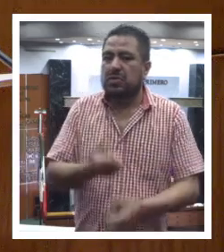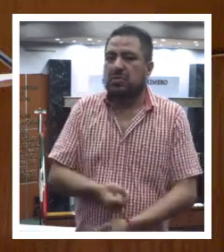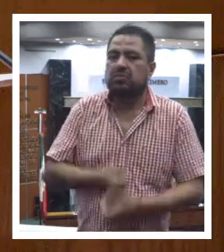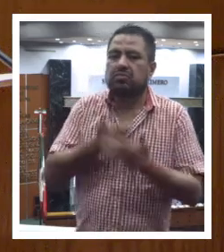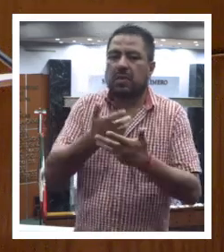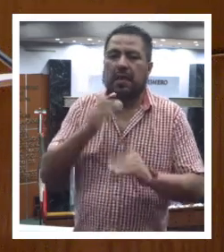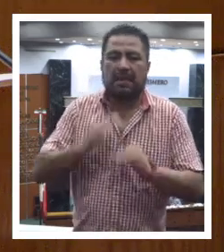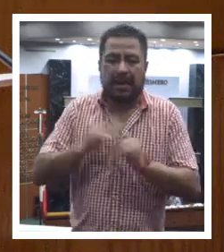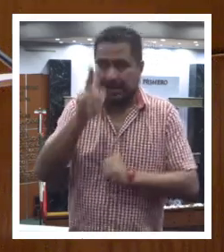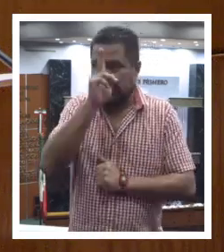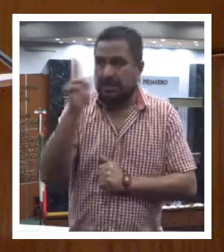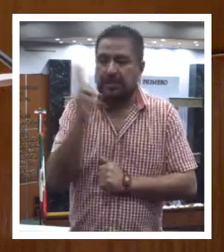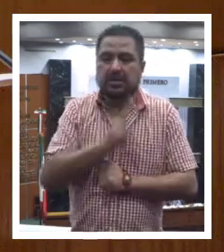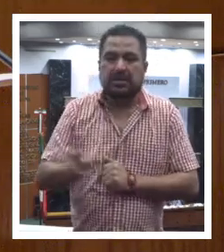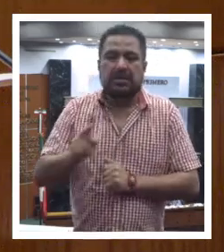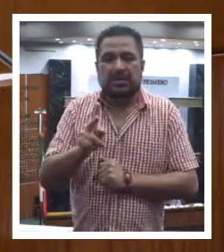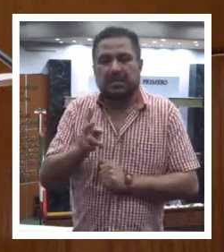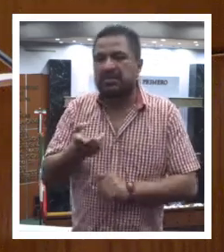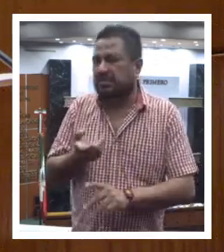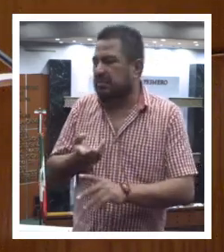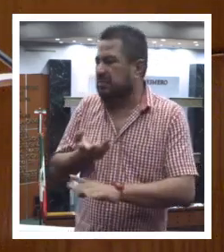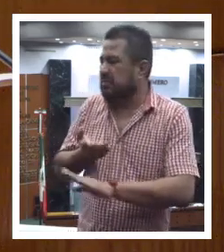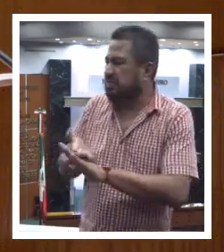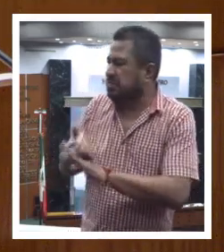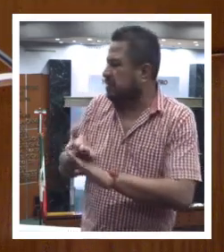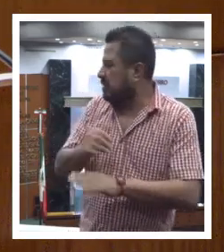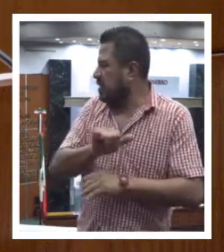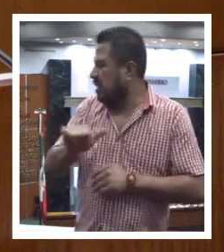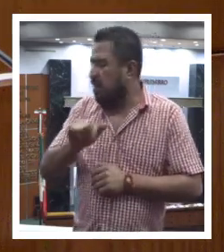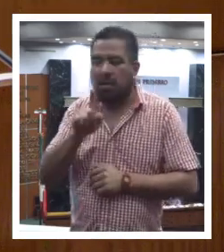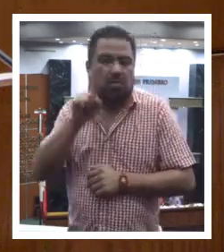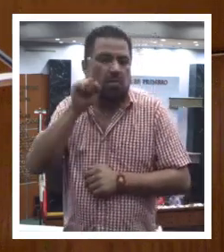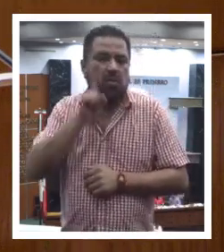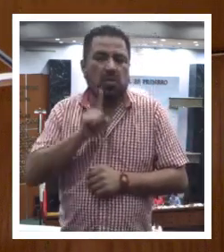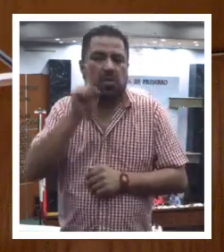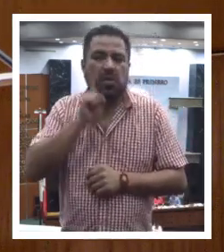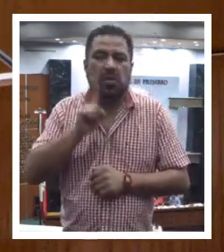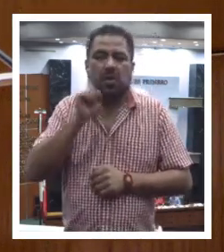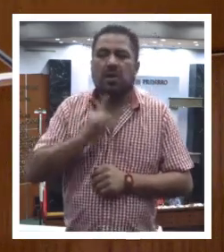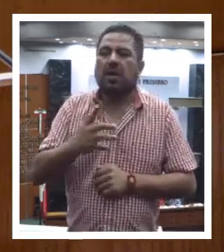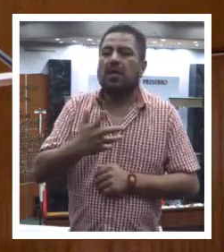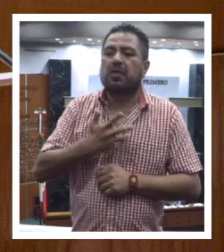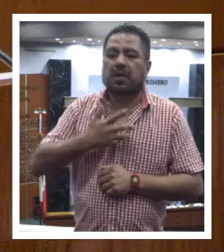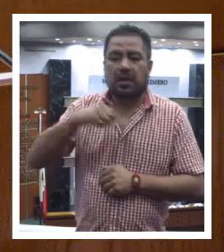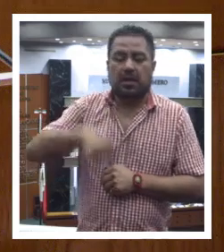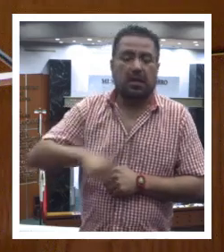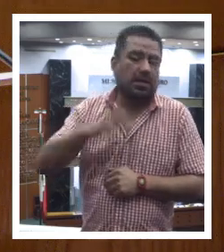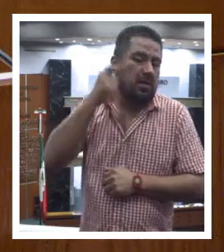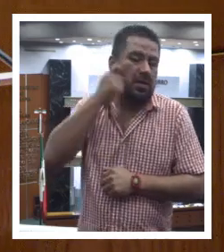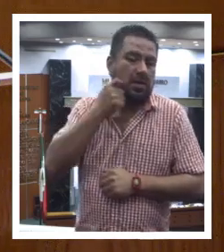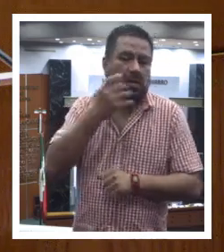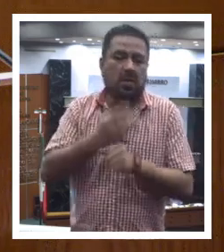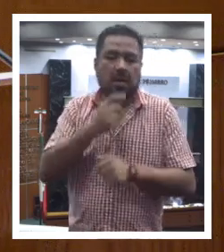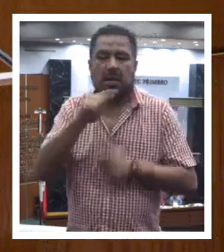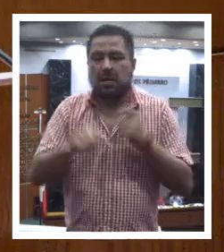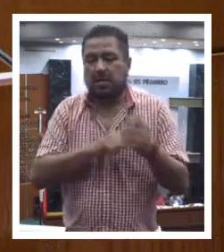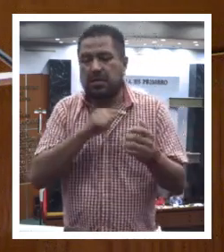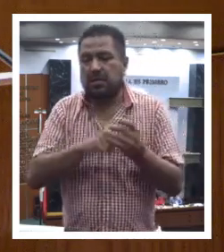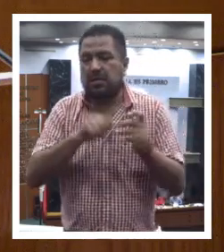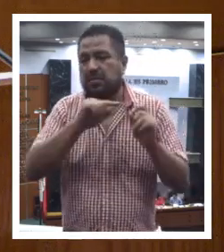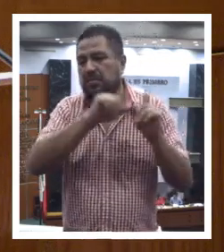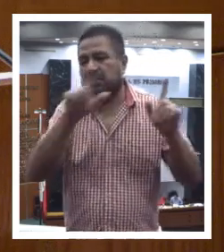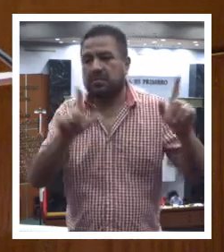más lacerante de una violencia extrema hacia las mujeres, teniendo a Guerrero en cuarto lugar a nivel